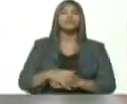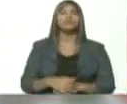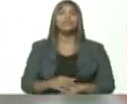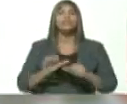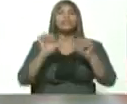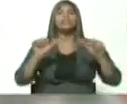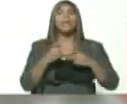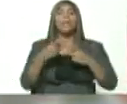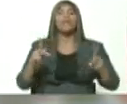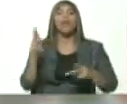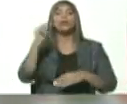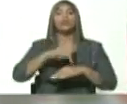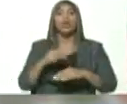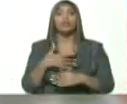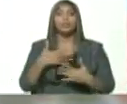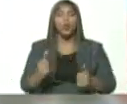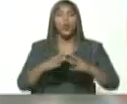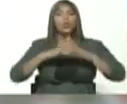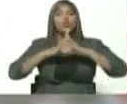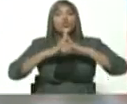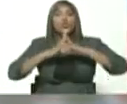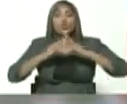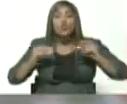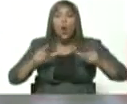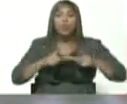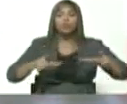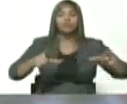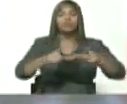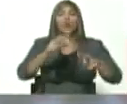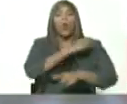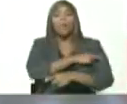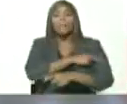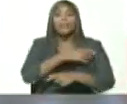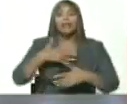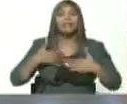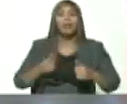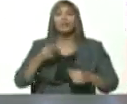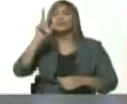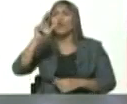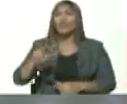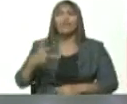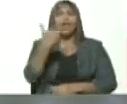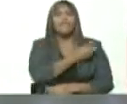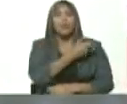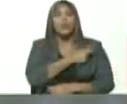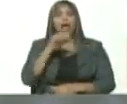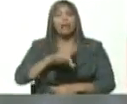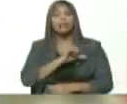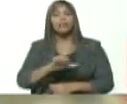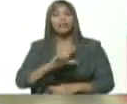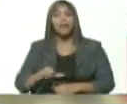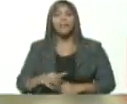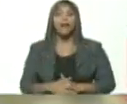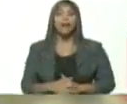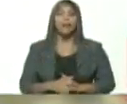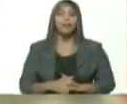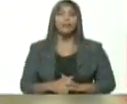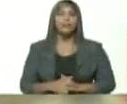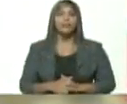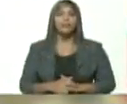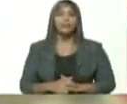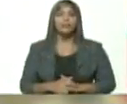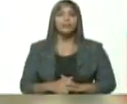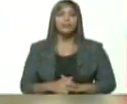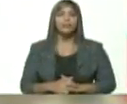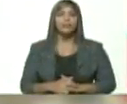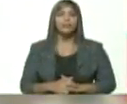de Salud. En todos nuestros establecimientos de salud, diariamente se colocan vacunas. Esta semana, lo que se llama por la OPS, la